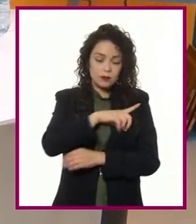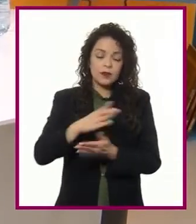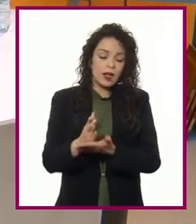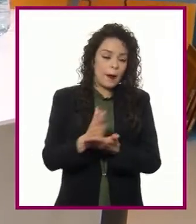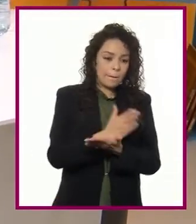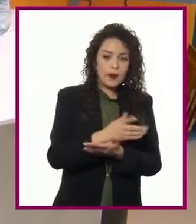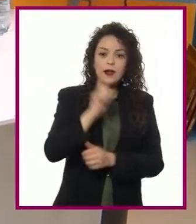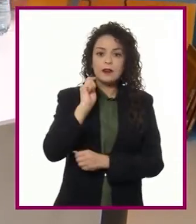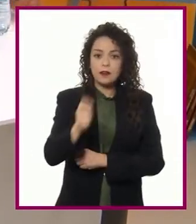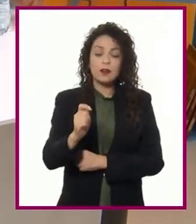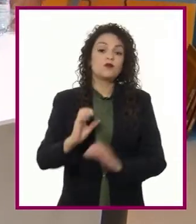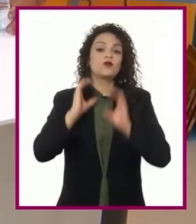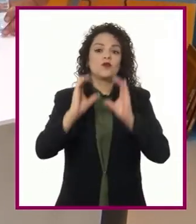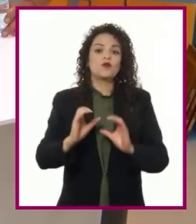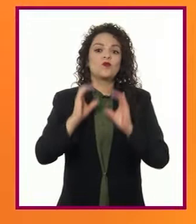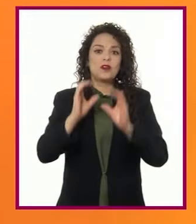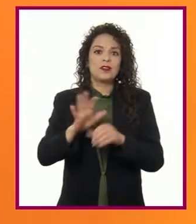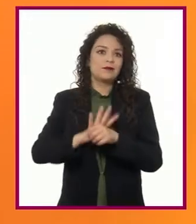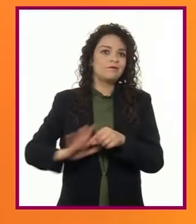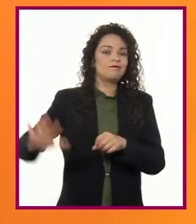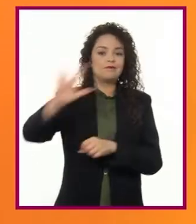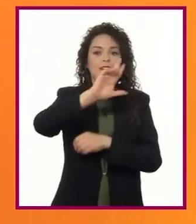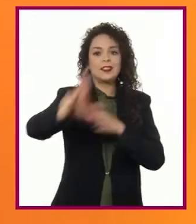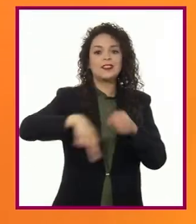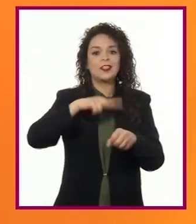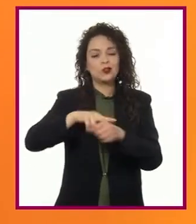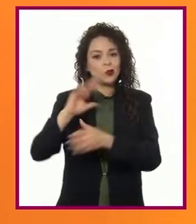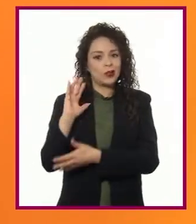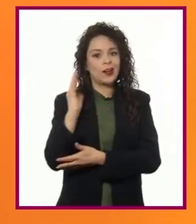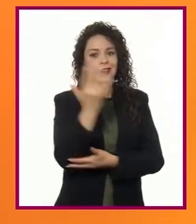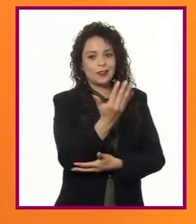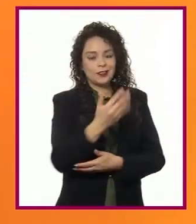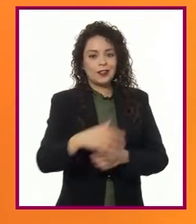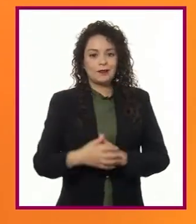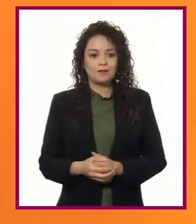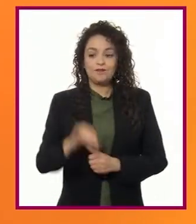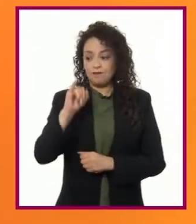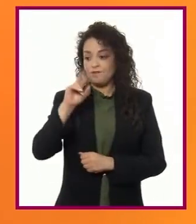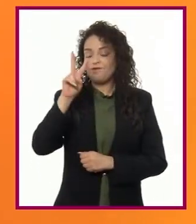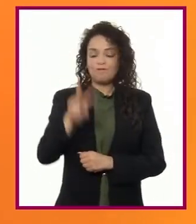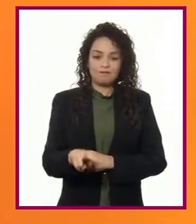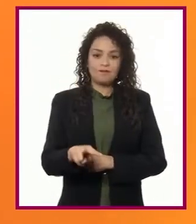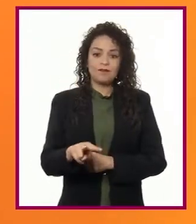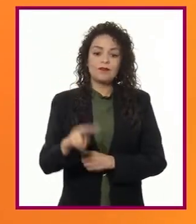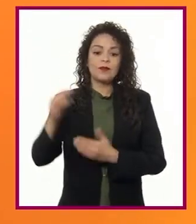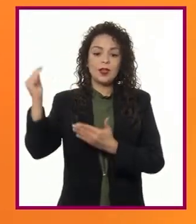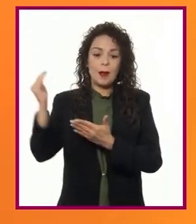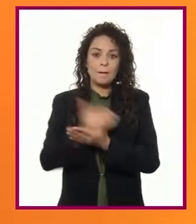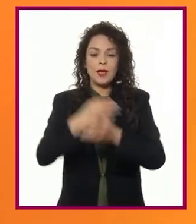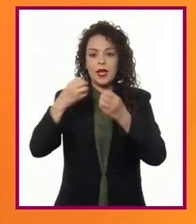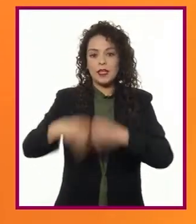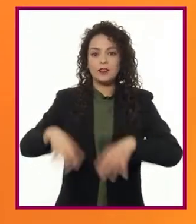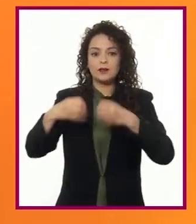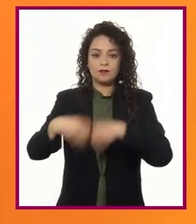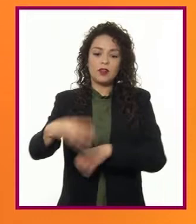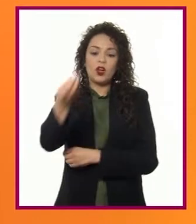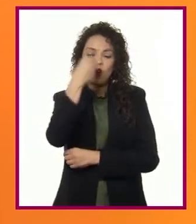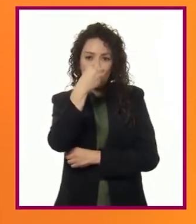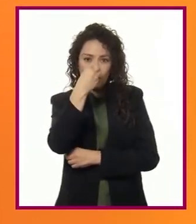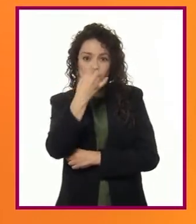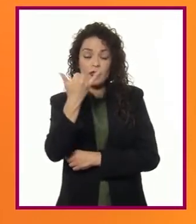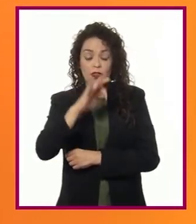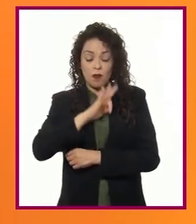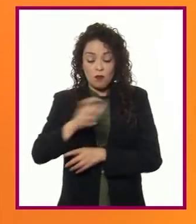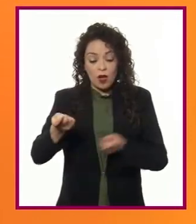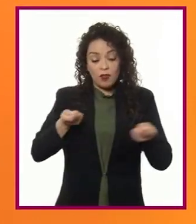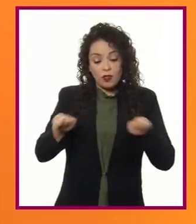un impacto ambiental menor. Claro, de esta forma se desperdicia menos comida y podemos tener el control